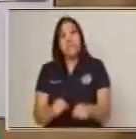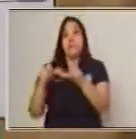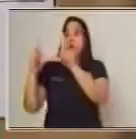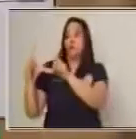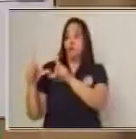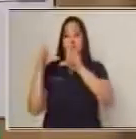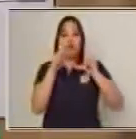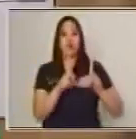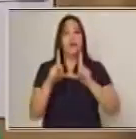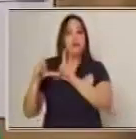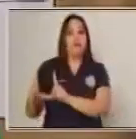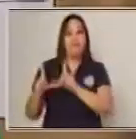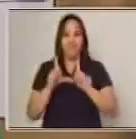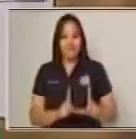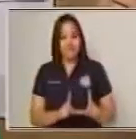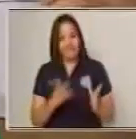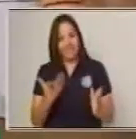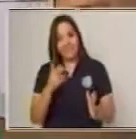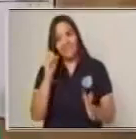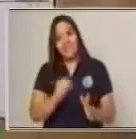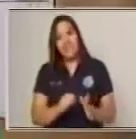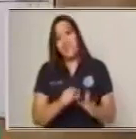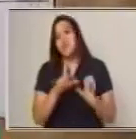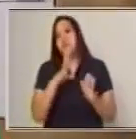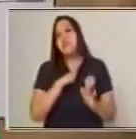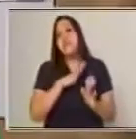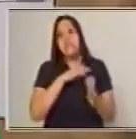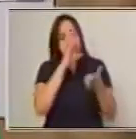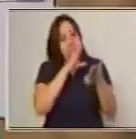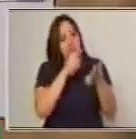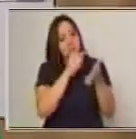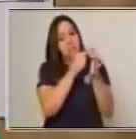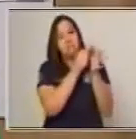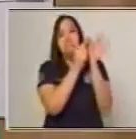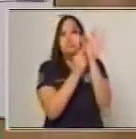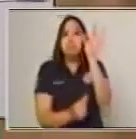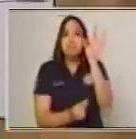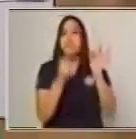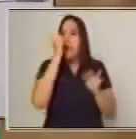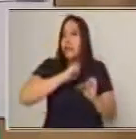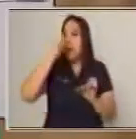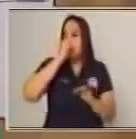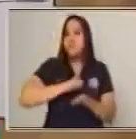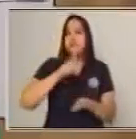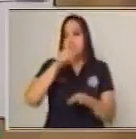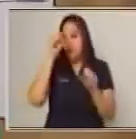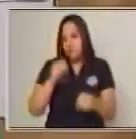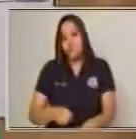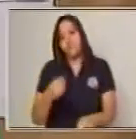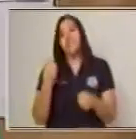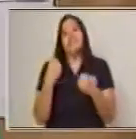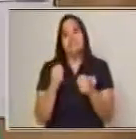líneas, o si tienen paletas de helado también lo podrían hacer.